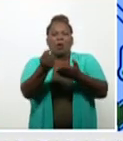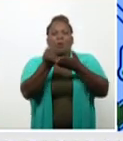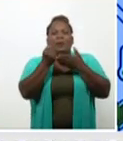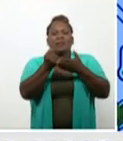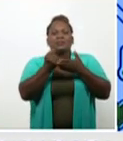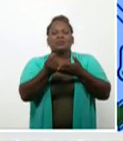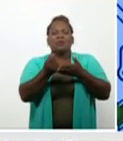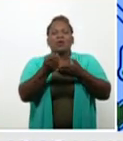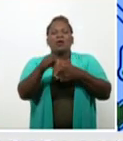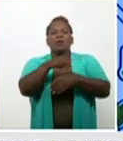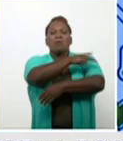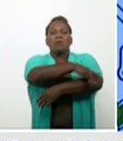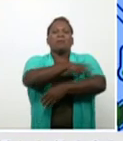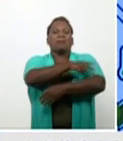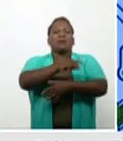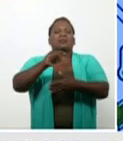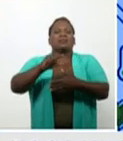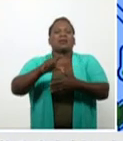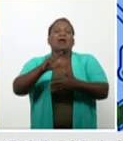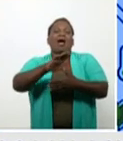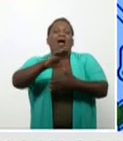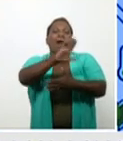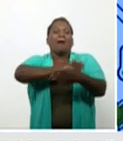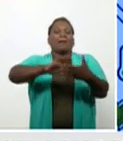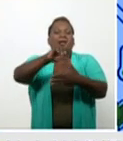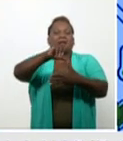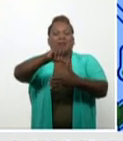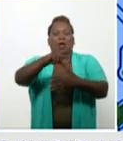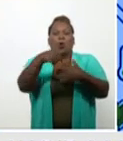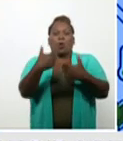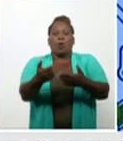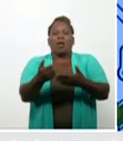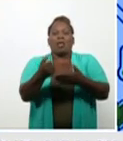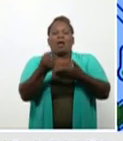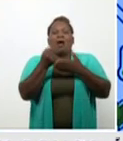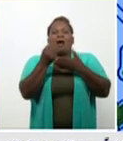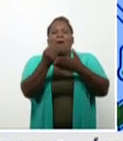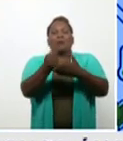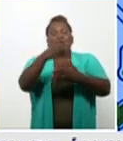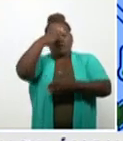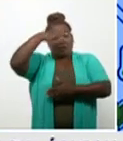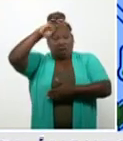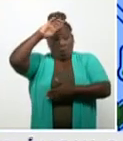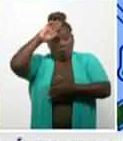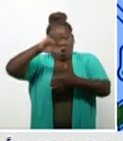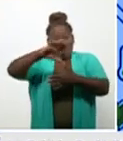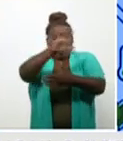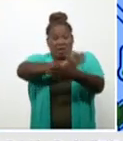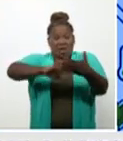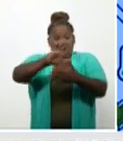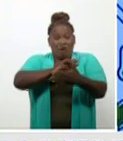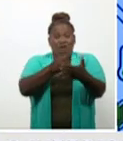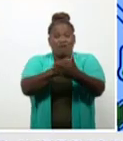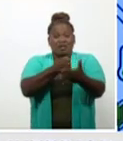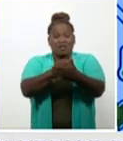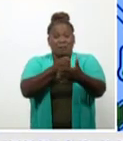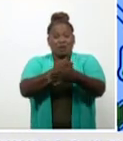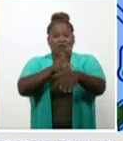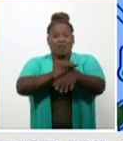de América Latina? ¿Y cuál puede ser el aporte de esta nación caribeña a la región en el enfrentamiento a la